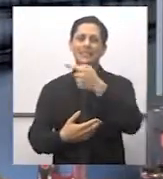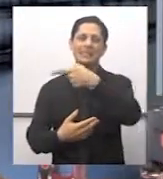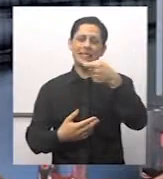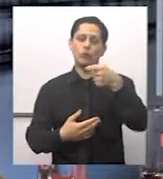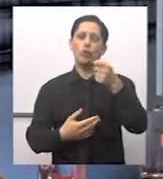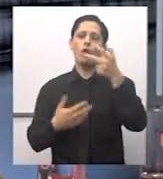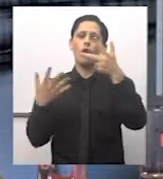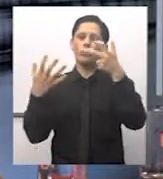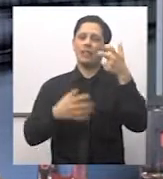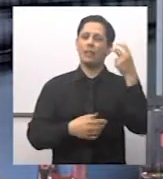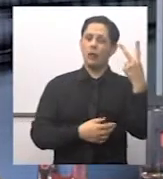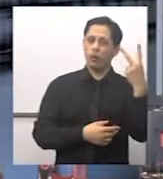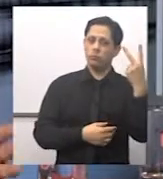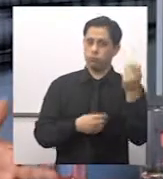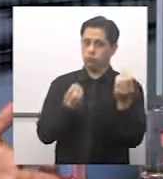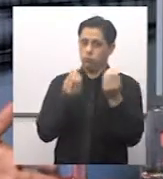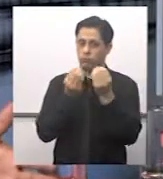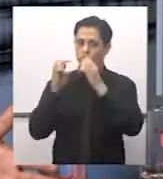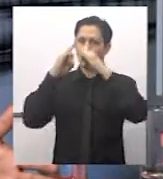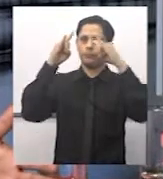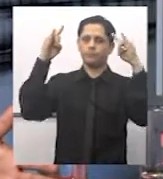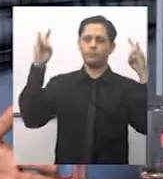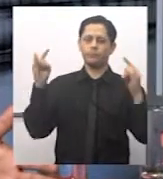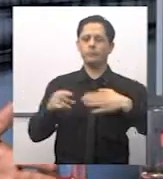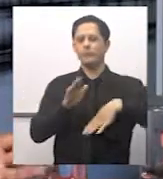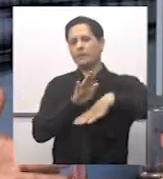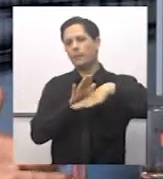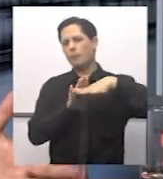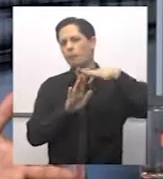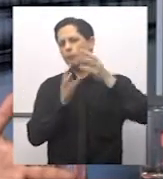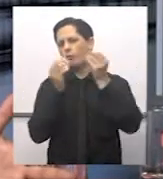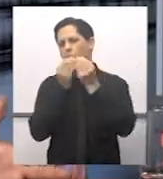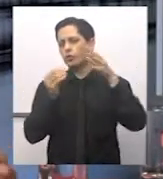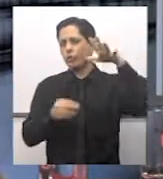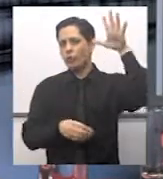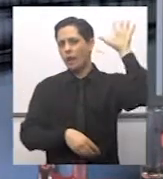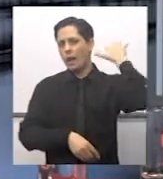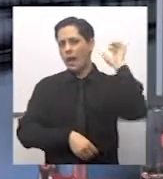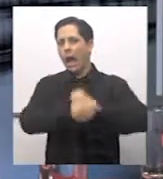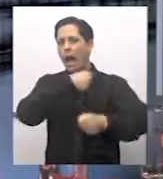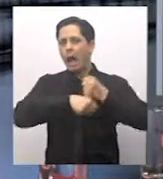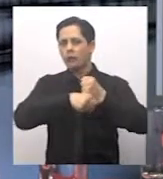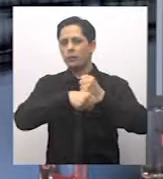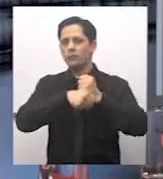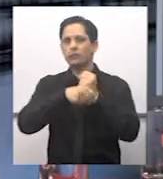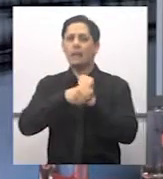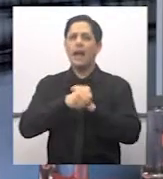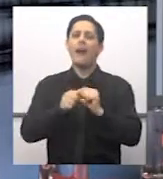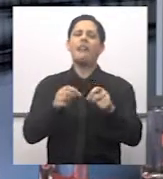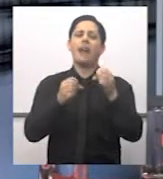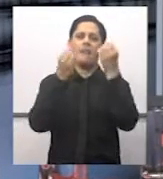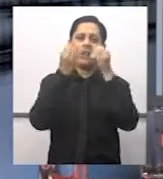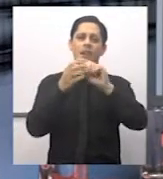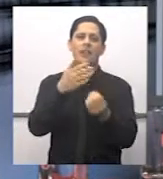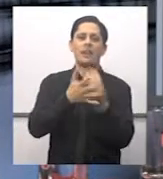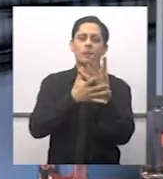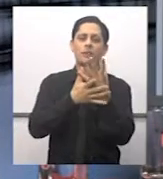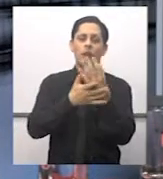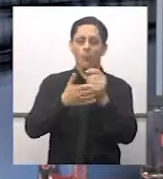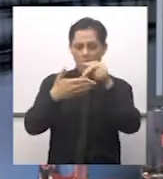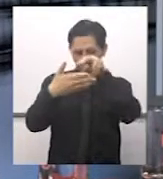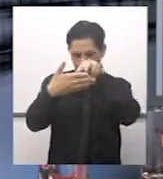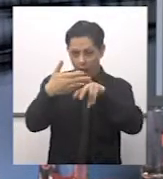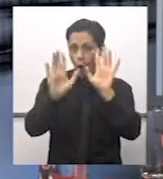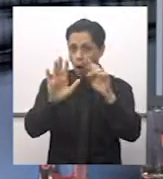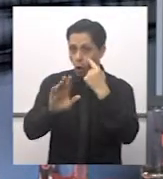nosotros sabíamos que el número de y por eso había que actualizarlo para poder tener precisión. Pero ojo, en materia de campamento, la tarea del